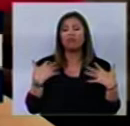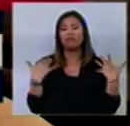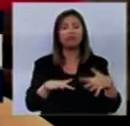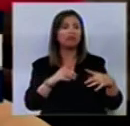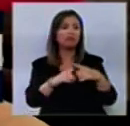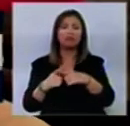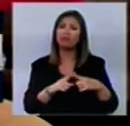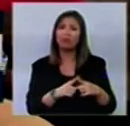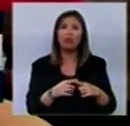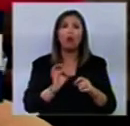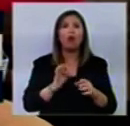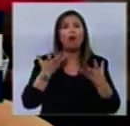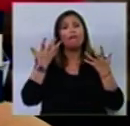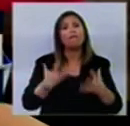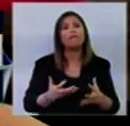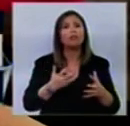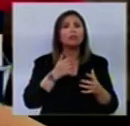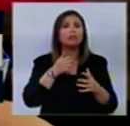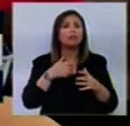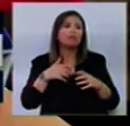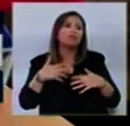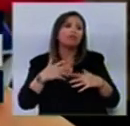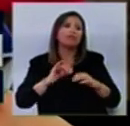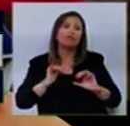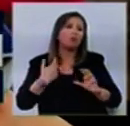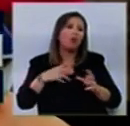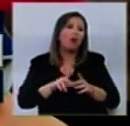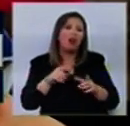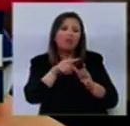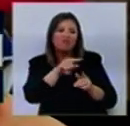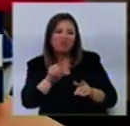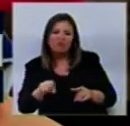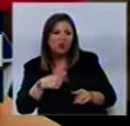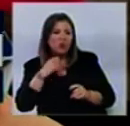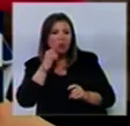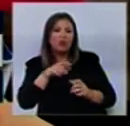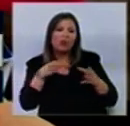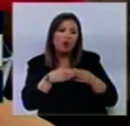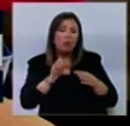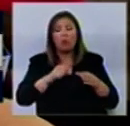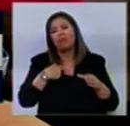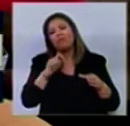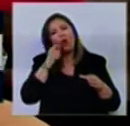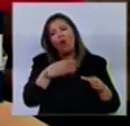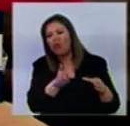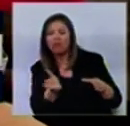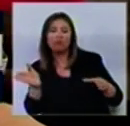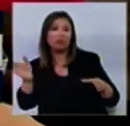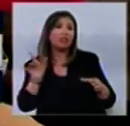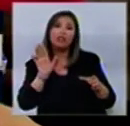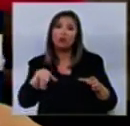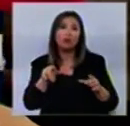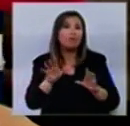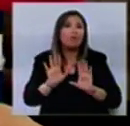la interna o resolverlo en función de esas definiciones colectivas puedan tomar otros caminos este eso es es